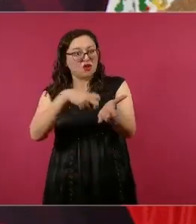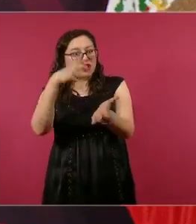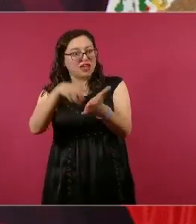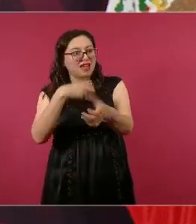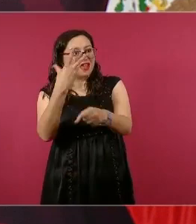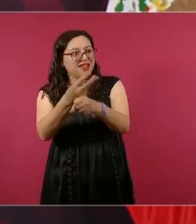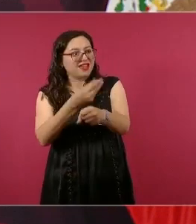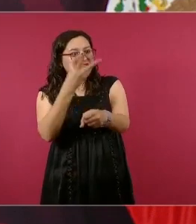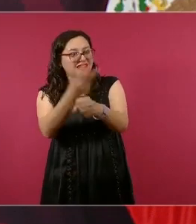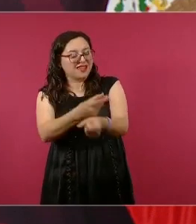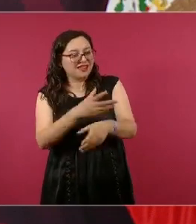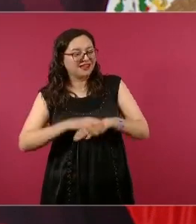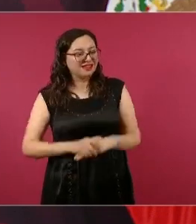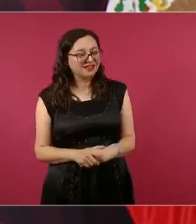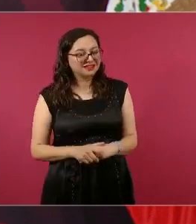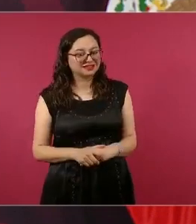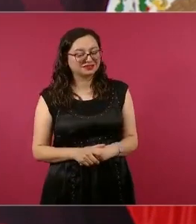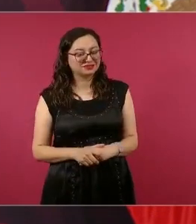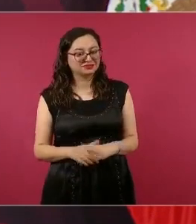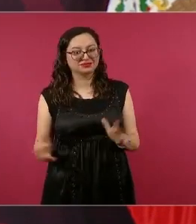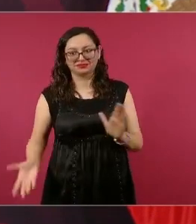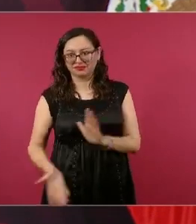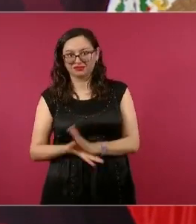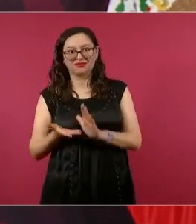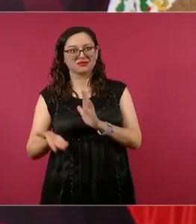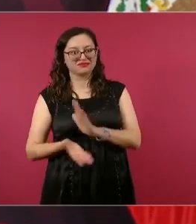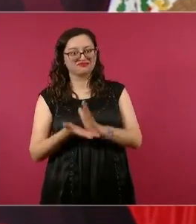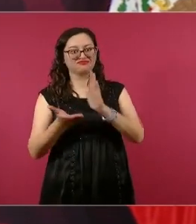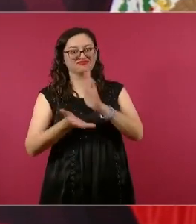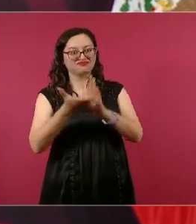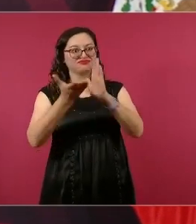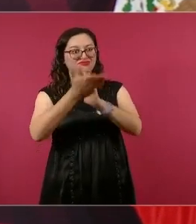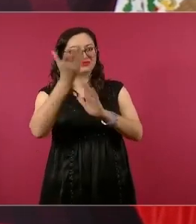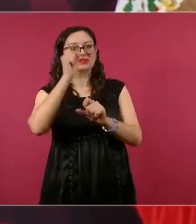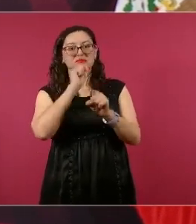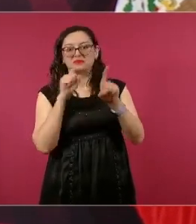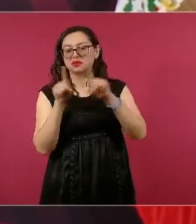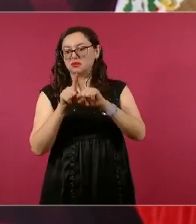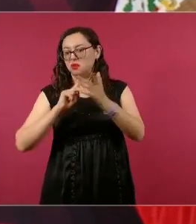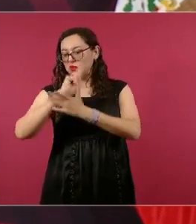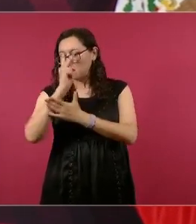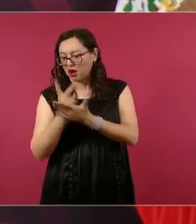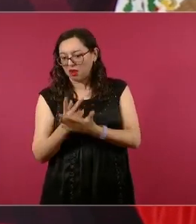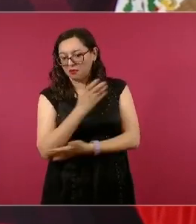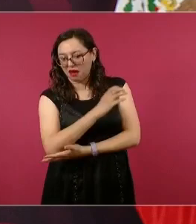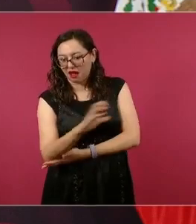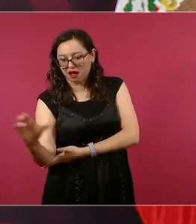en toda esa región y aplicamos el programa Sembrando Vida